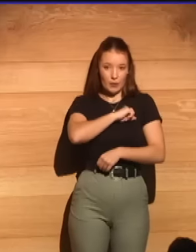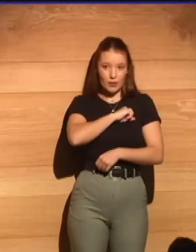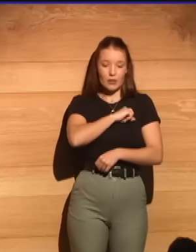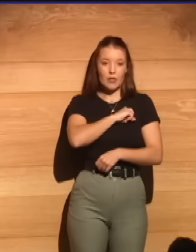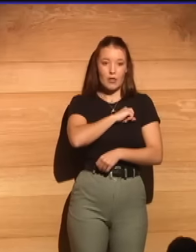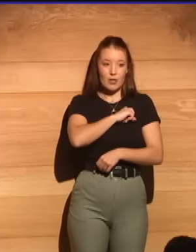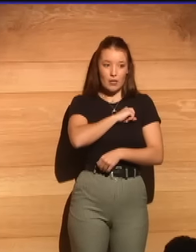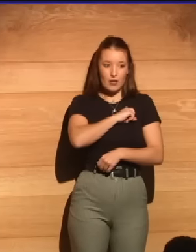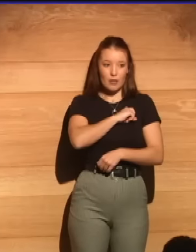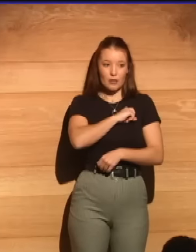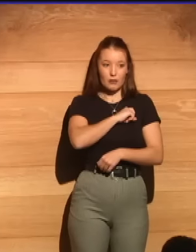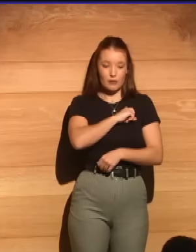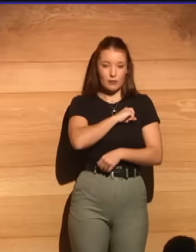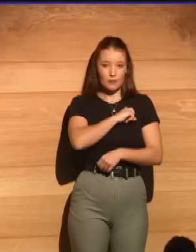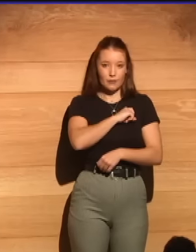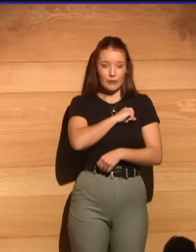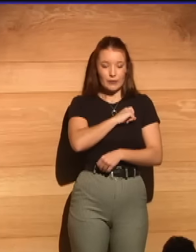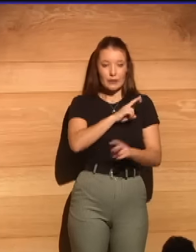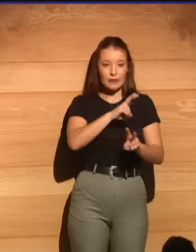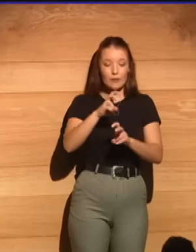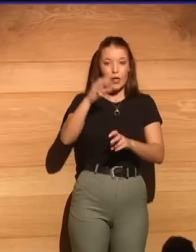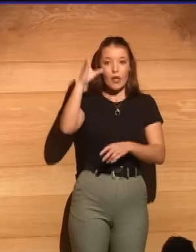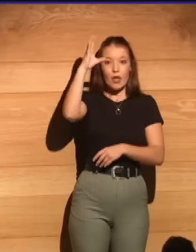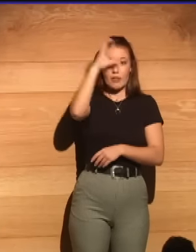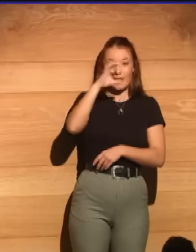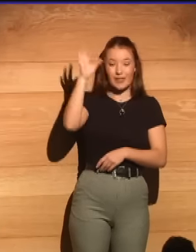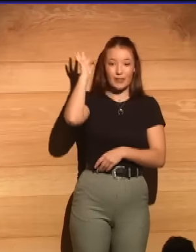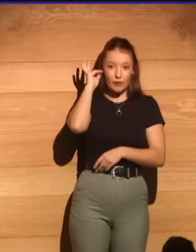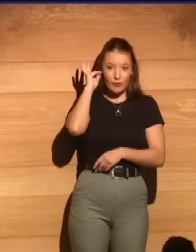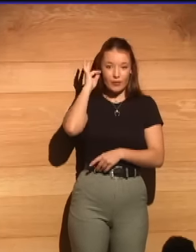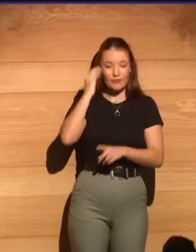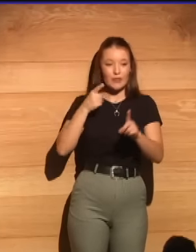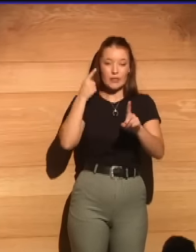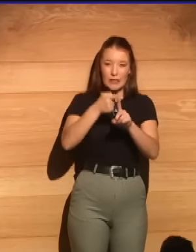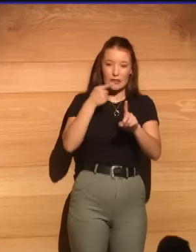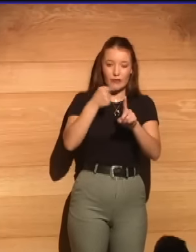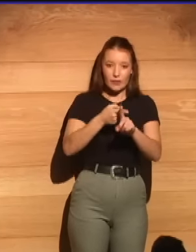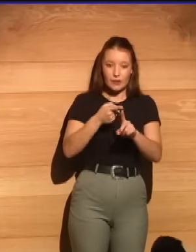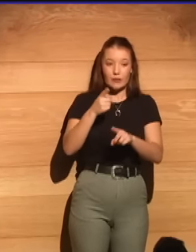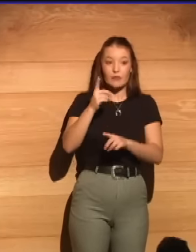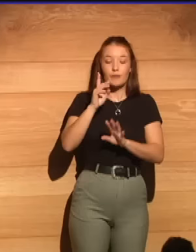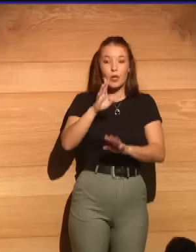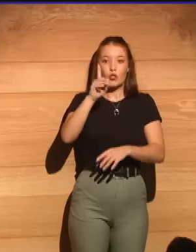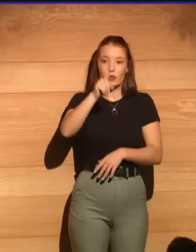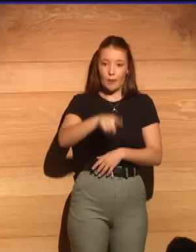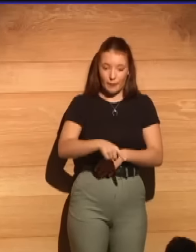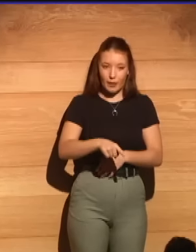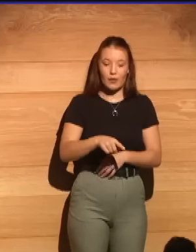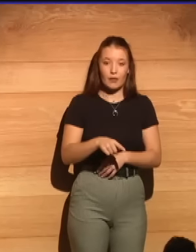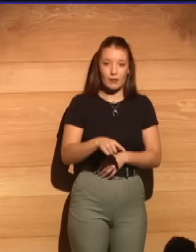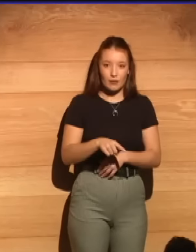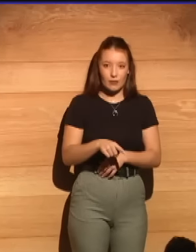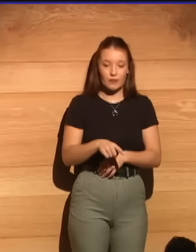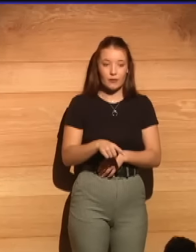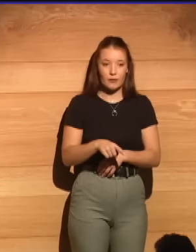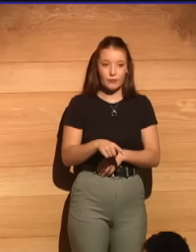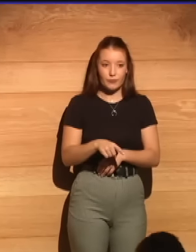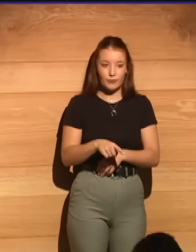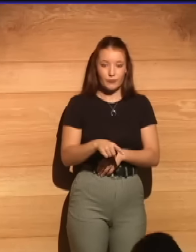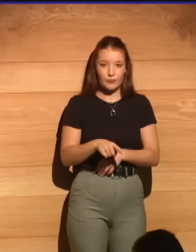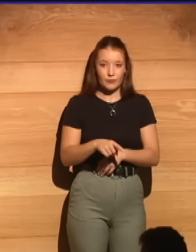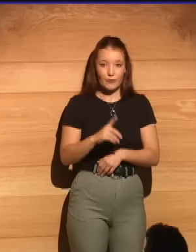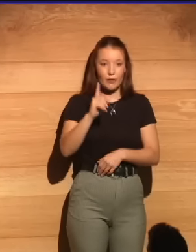sacamos un poco pecho de todas esas científicas que tenemos, de todos esos referentes, pero incluso en lo que también